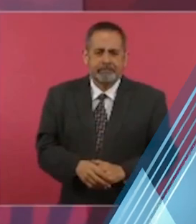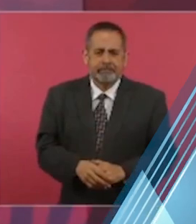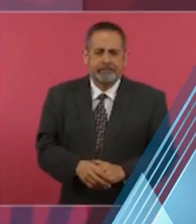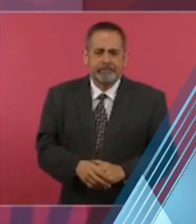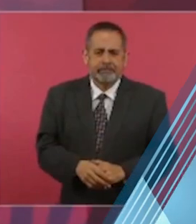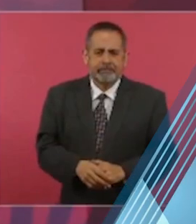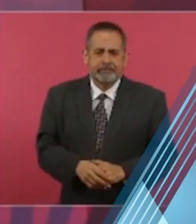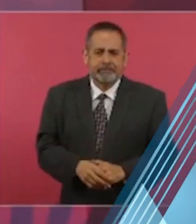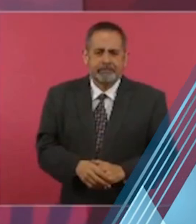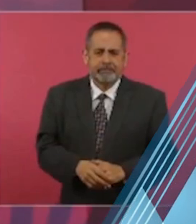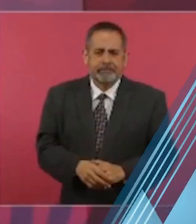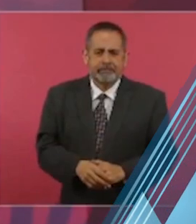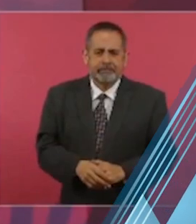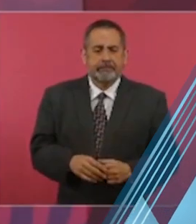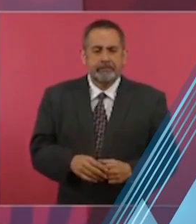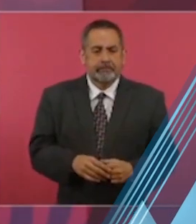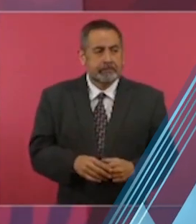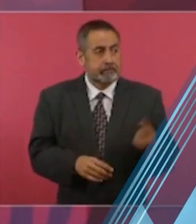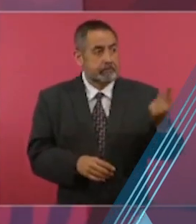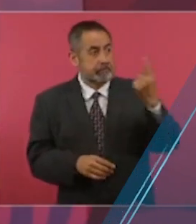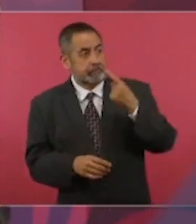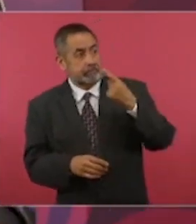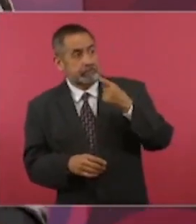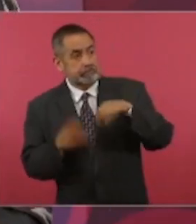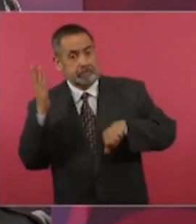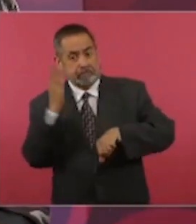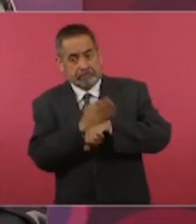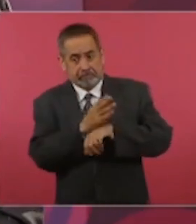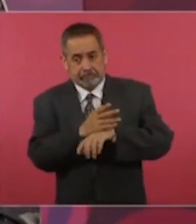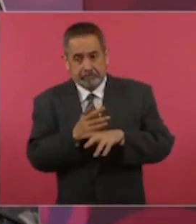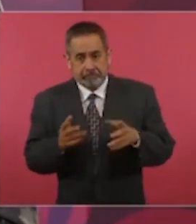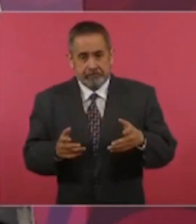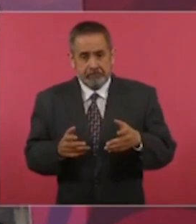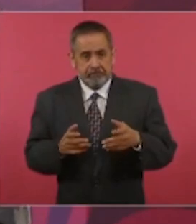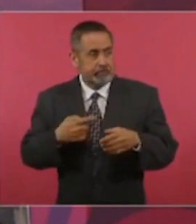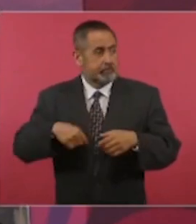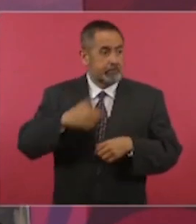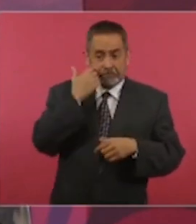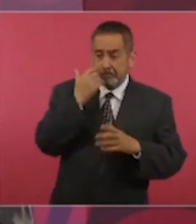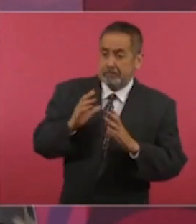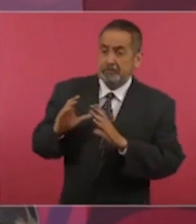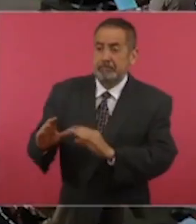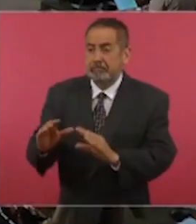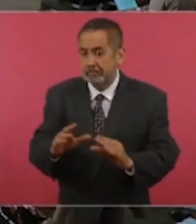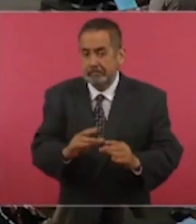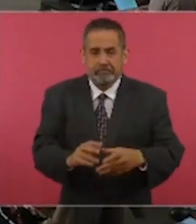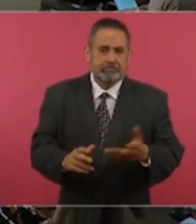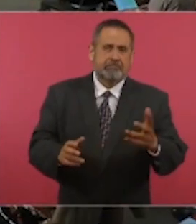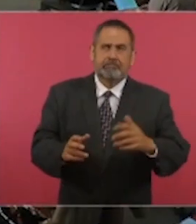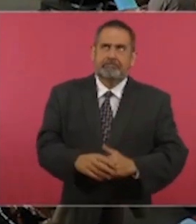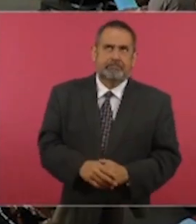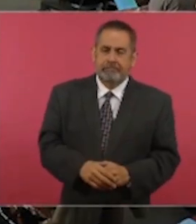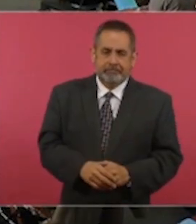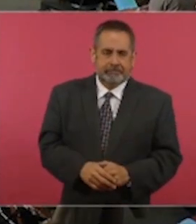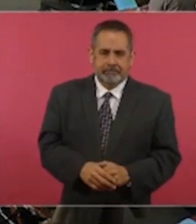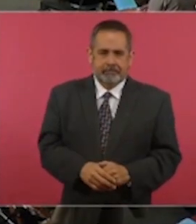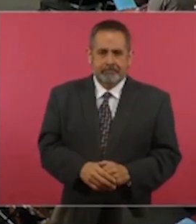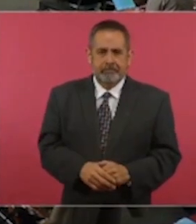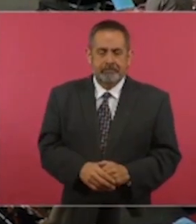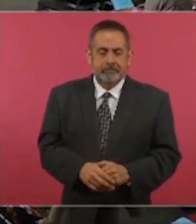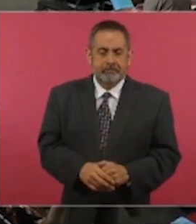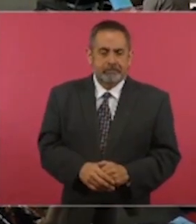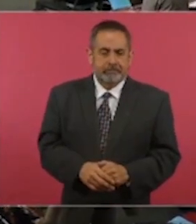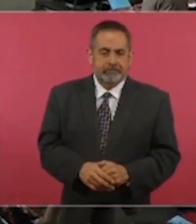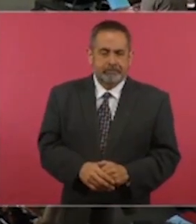no nos vayan a censurar porque vamos a querer adoctrinar. ¿Cuándo sería esto?